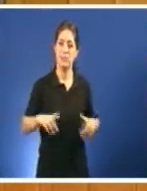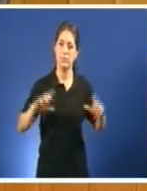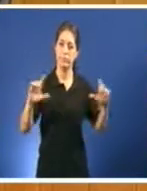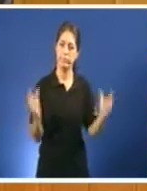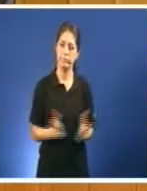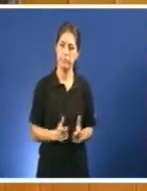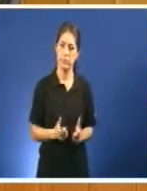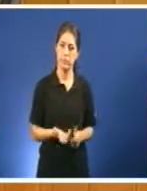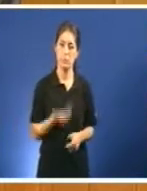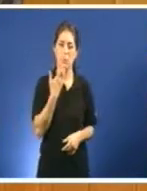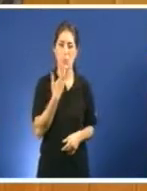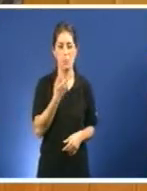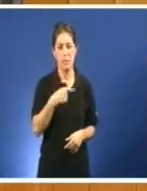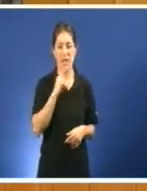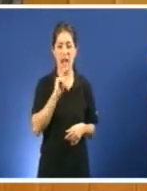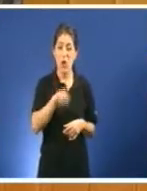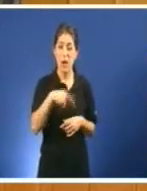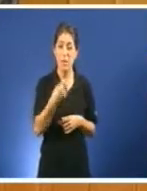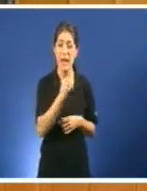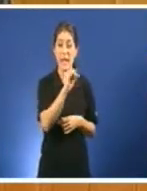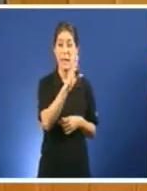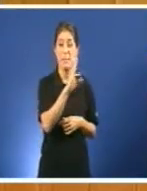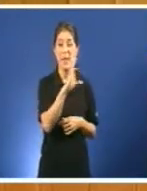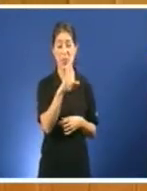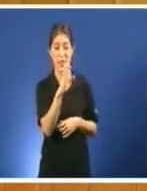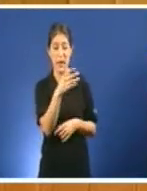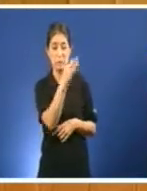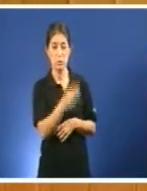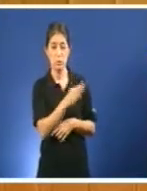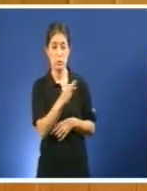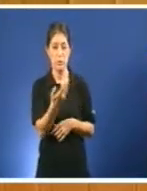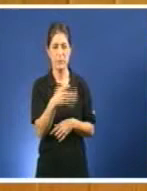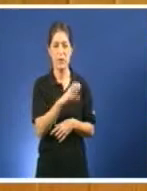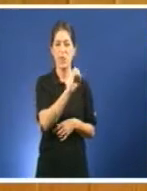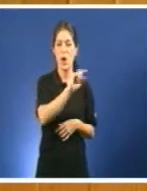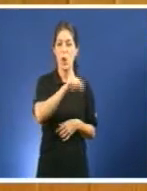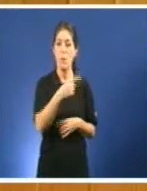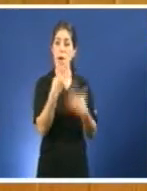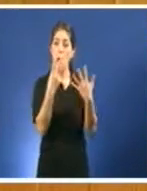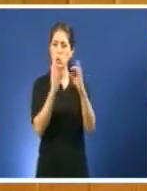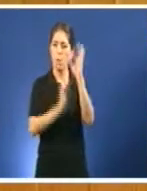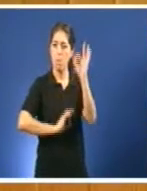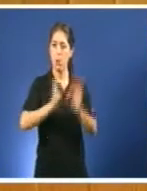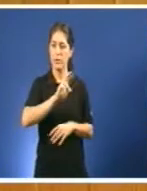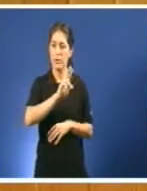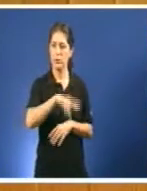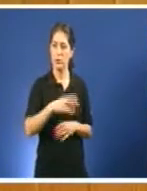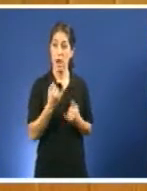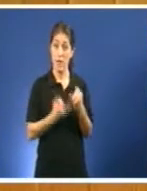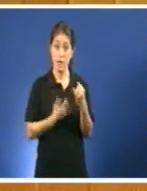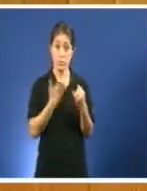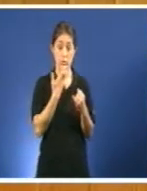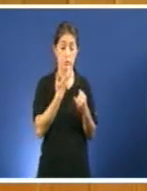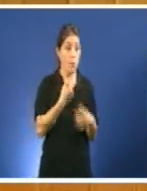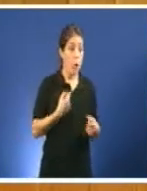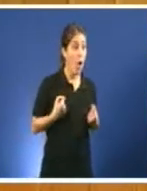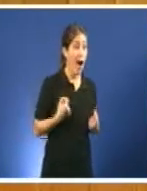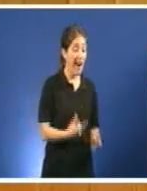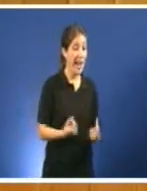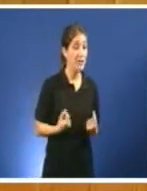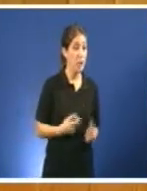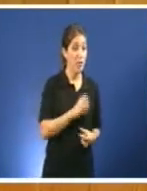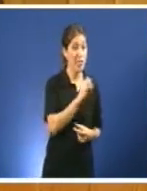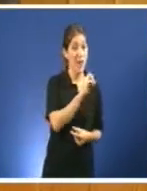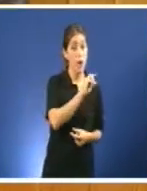do IPC prevista para o 2015 é do 0,8%. por riba do incremento de gasto do